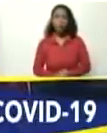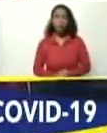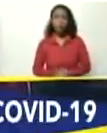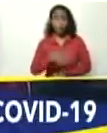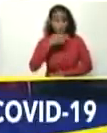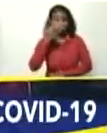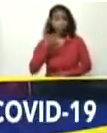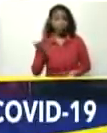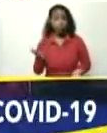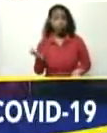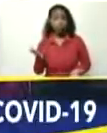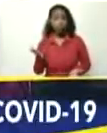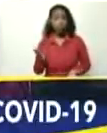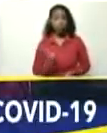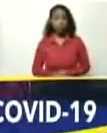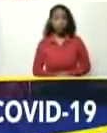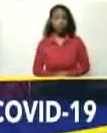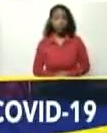¿Verdad?